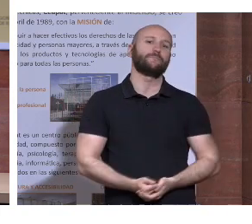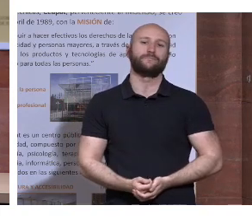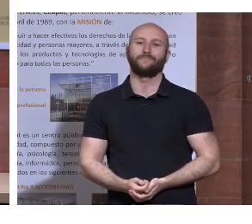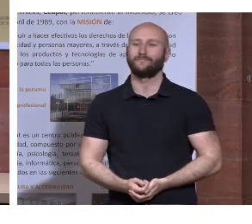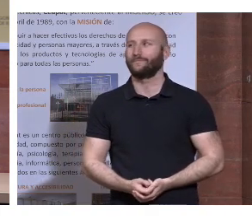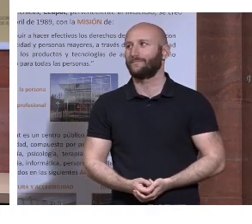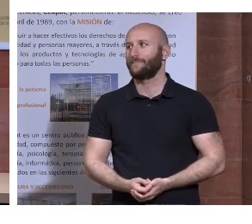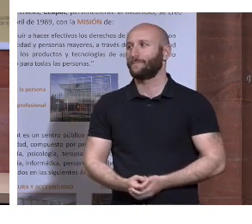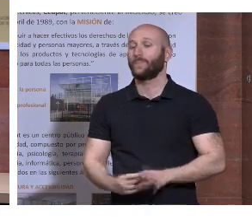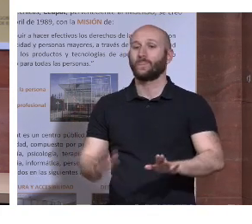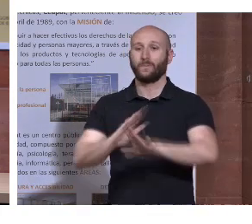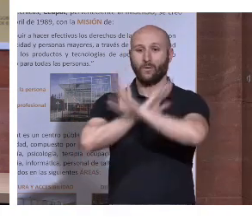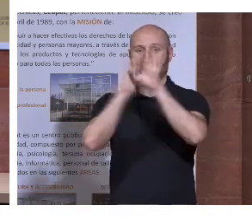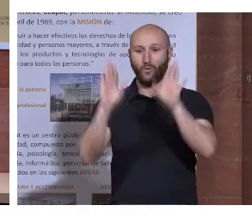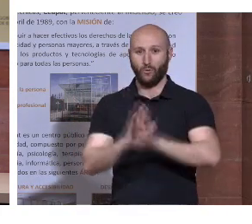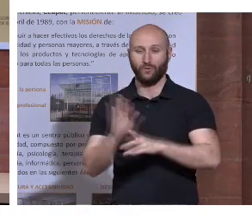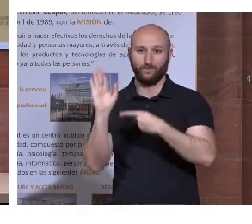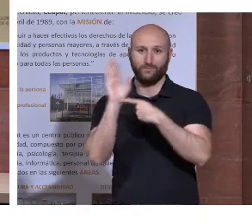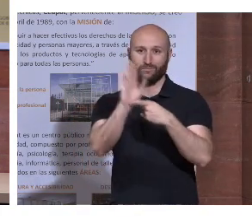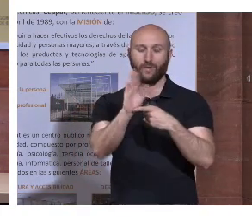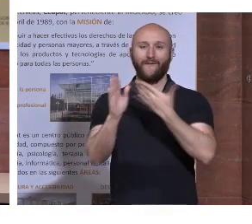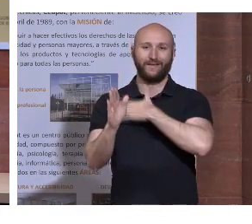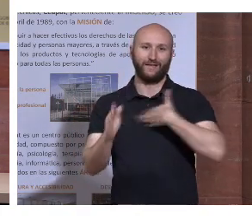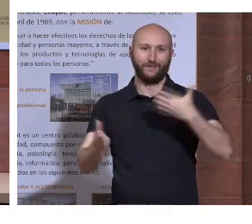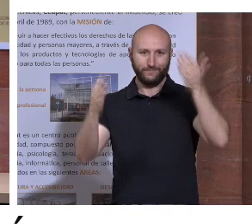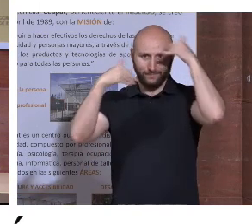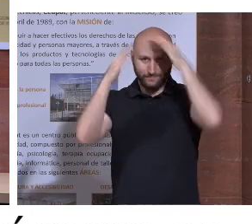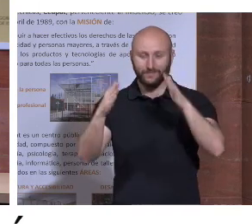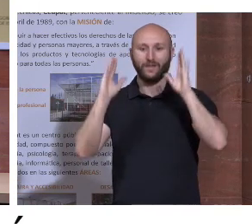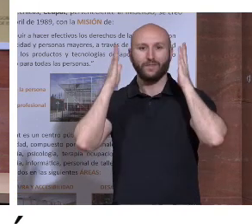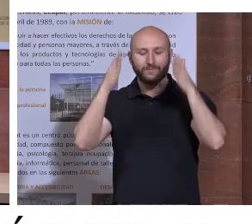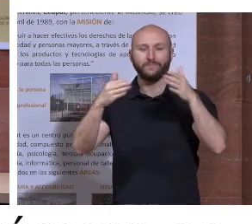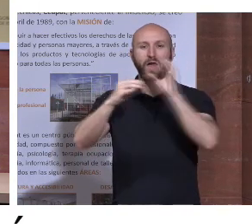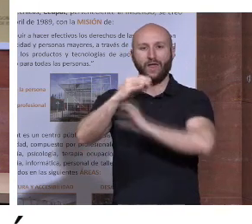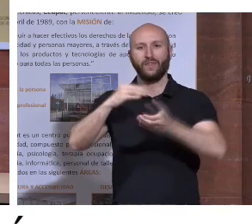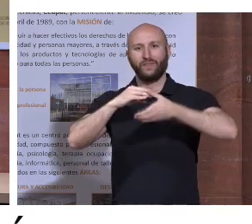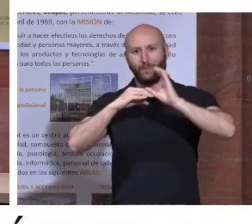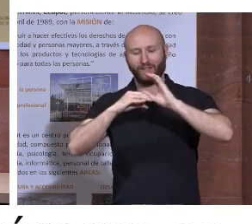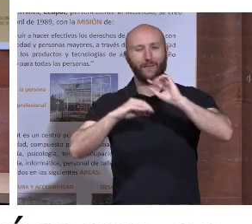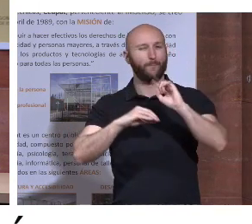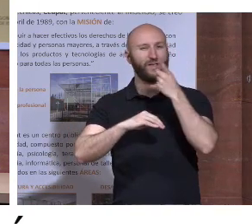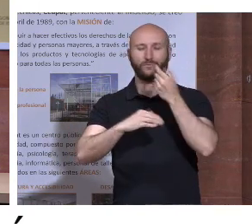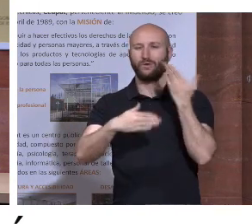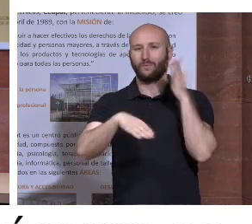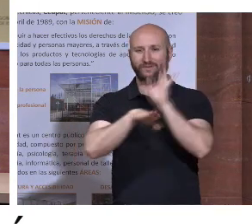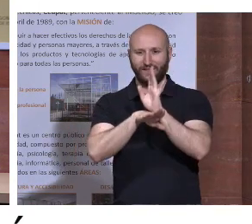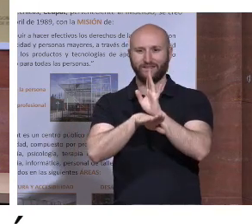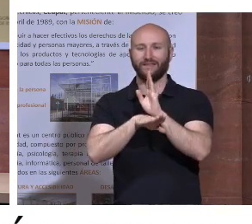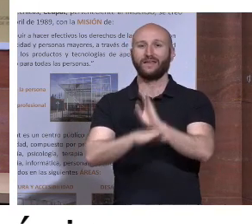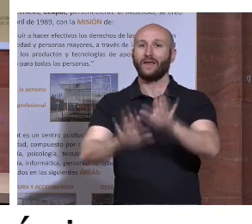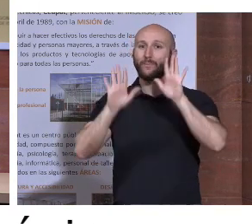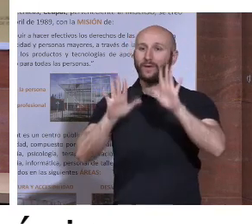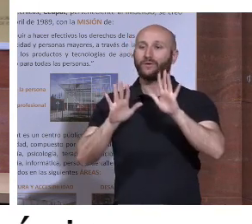Oh. Y el último número se lo quiero dedicar a Zapat y el máximo representante a Miguel Ángel, pero